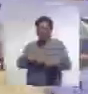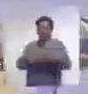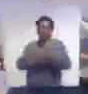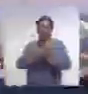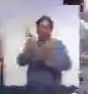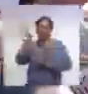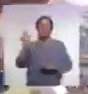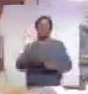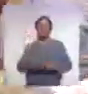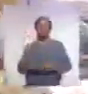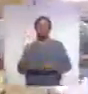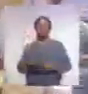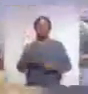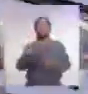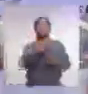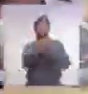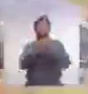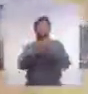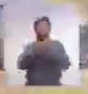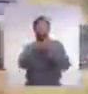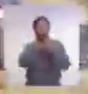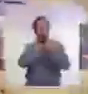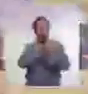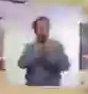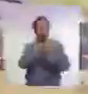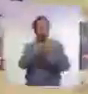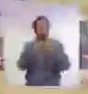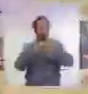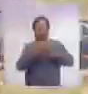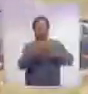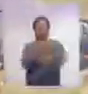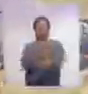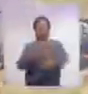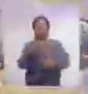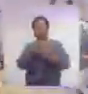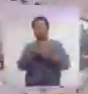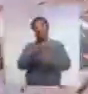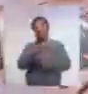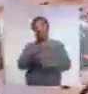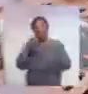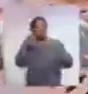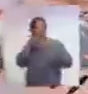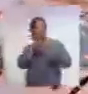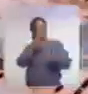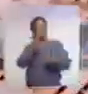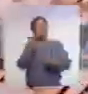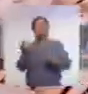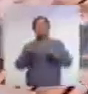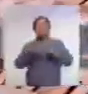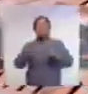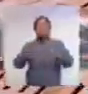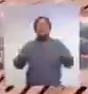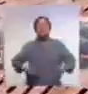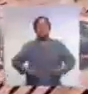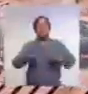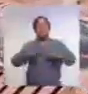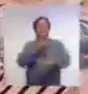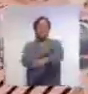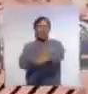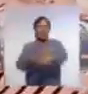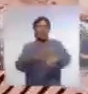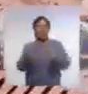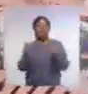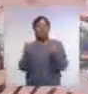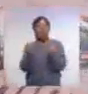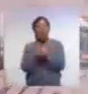del programa Apoyo a la Economía Familiar 2019, señaló que tiene el propósito de mejorar la calidad de vida de las familias a través